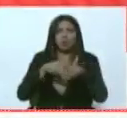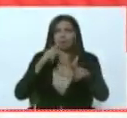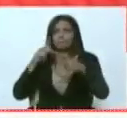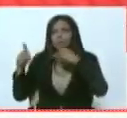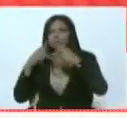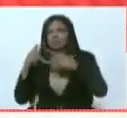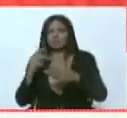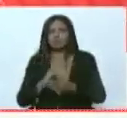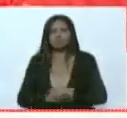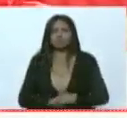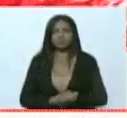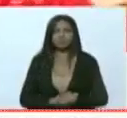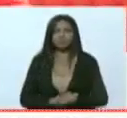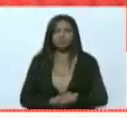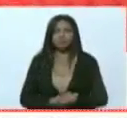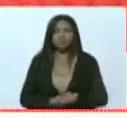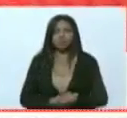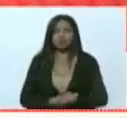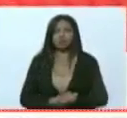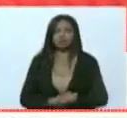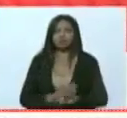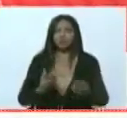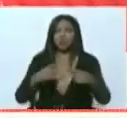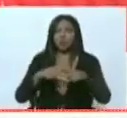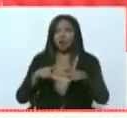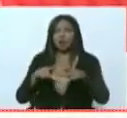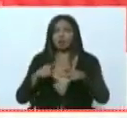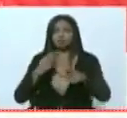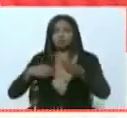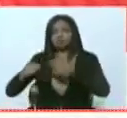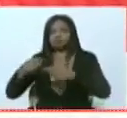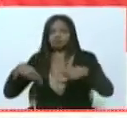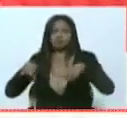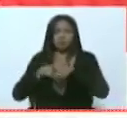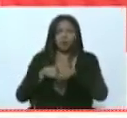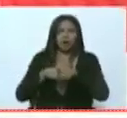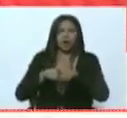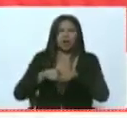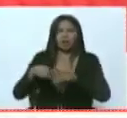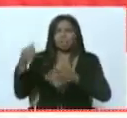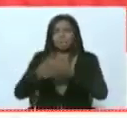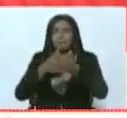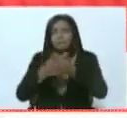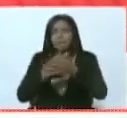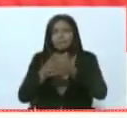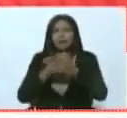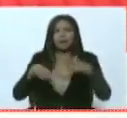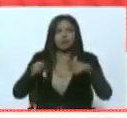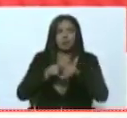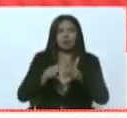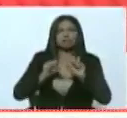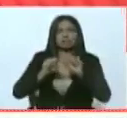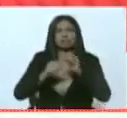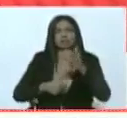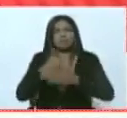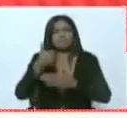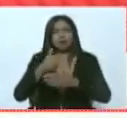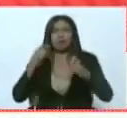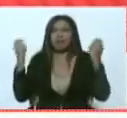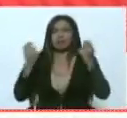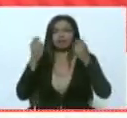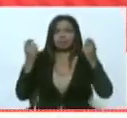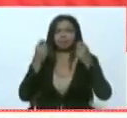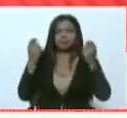política, la agresión comercial, la agresión mediática permanente, las campañas